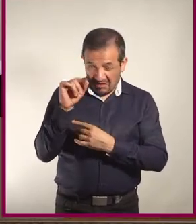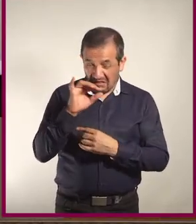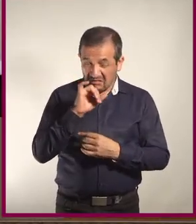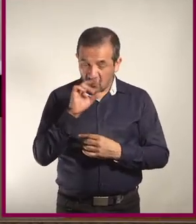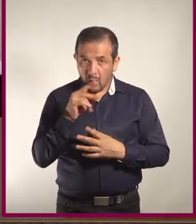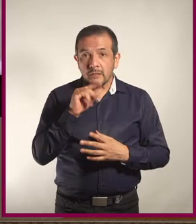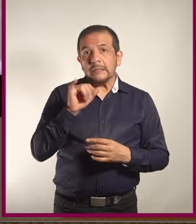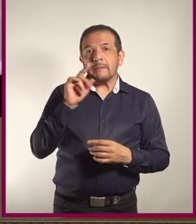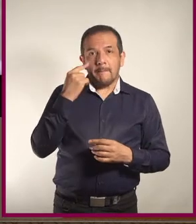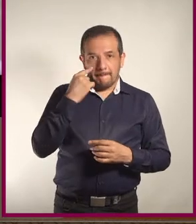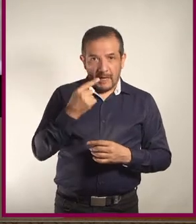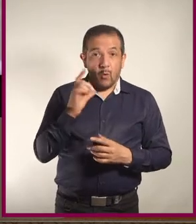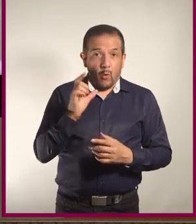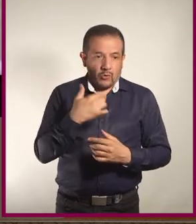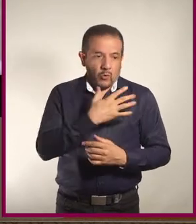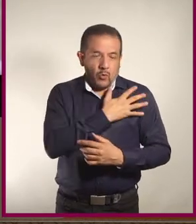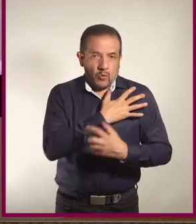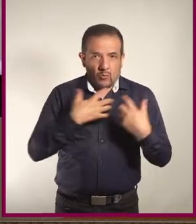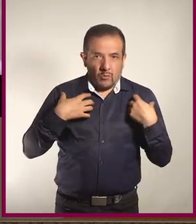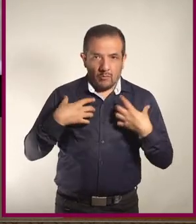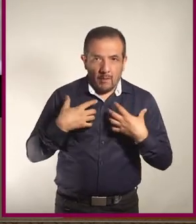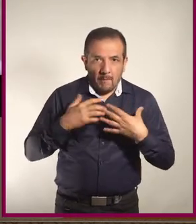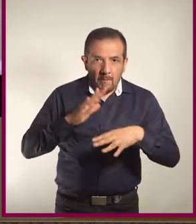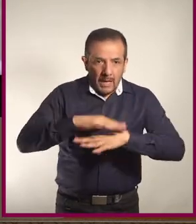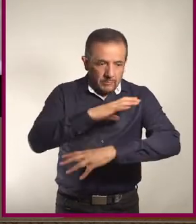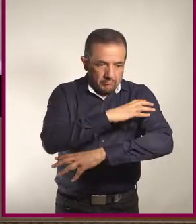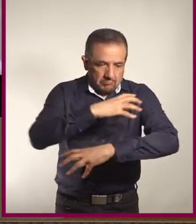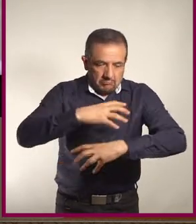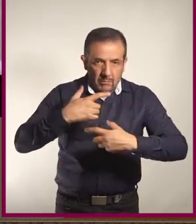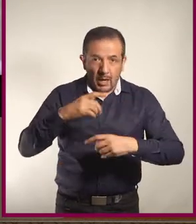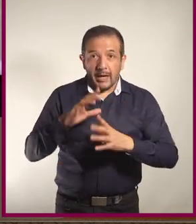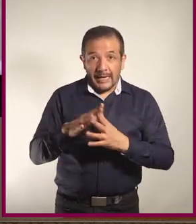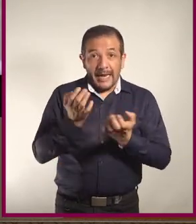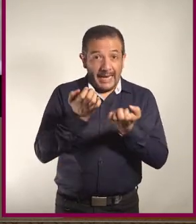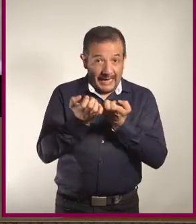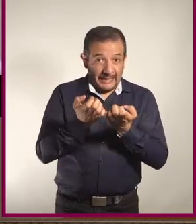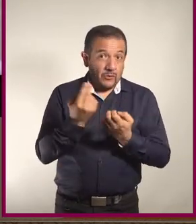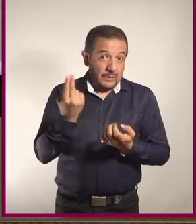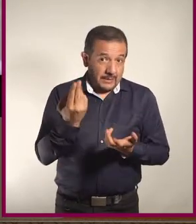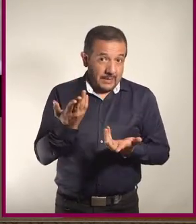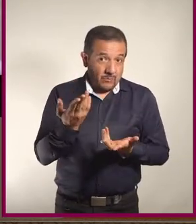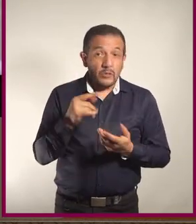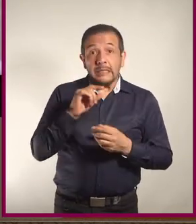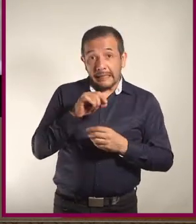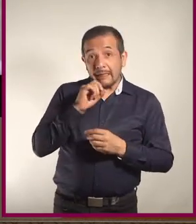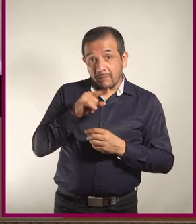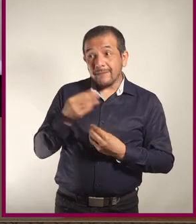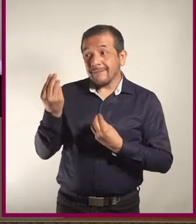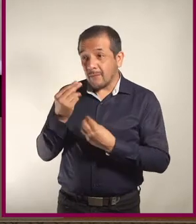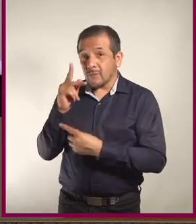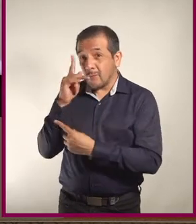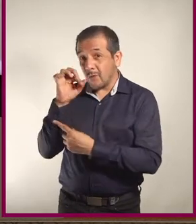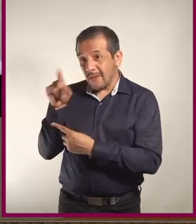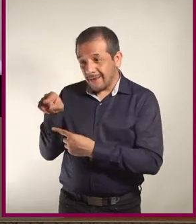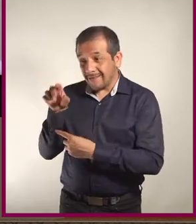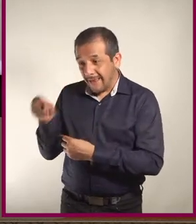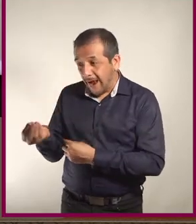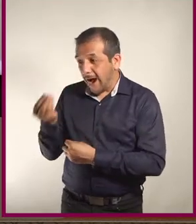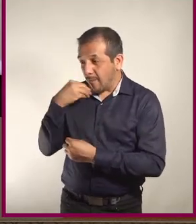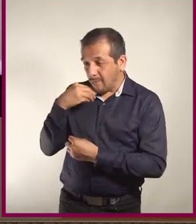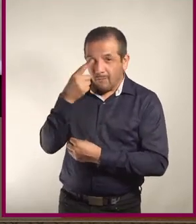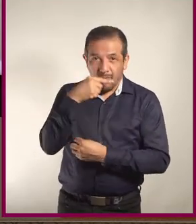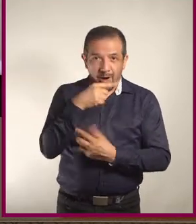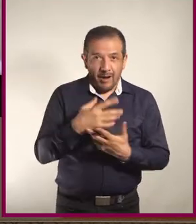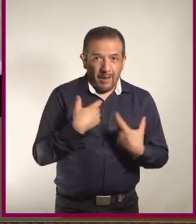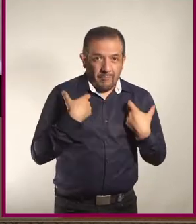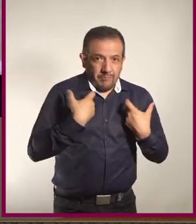que hace que nuestro músculo crezca es el ejercicio, justamente. Claramente necesitamos consumir proteínas porque pues, de